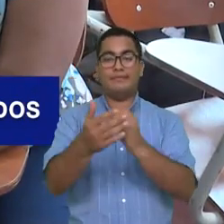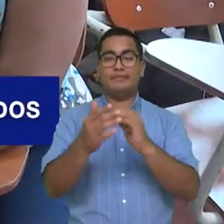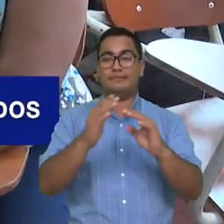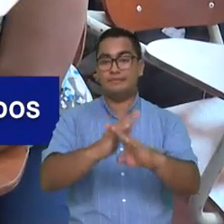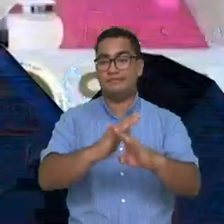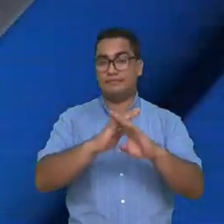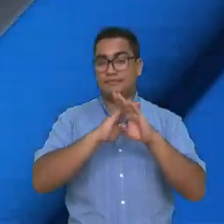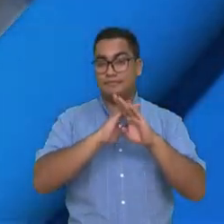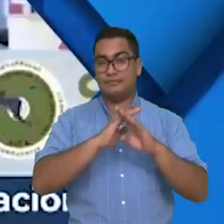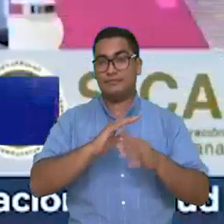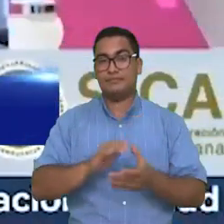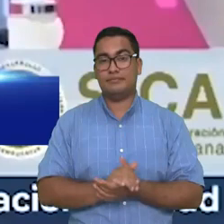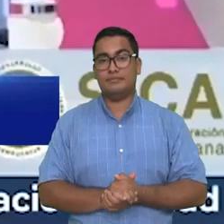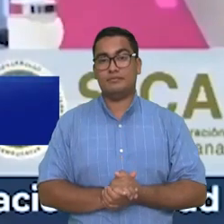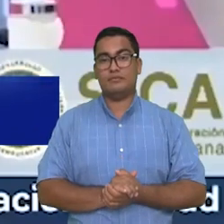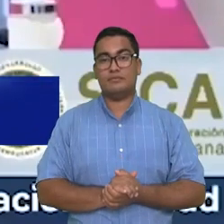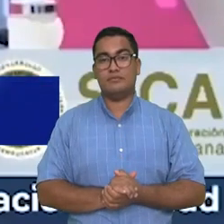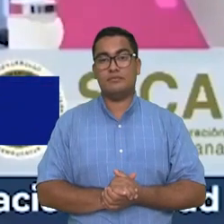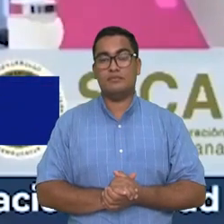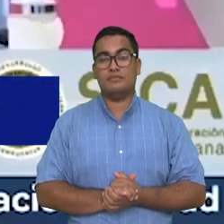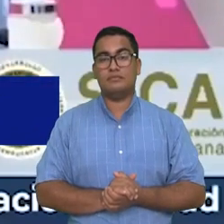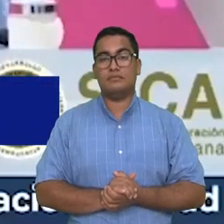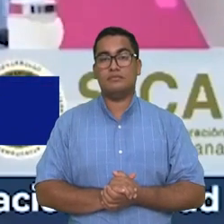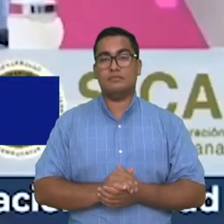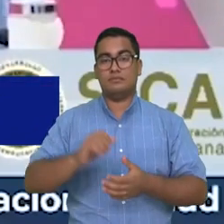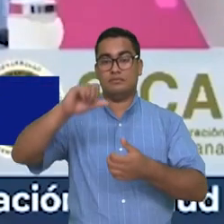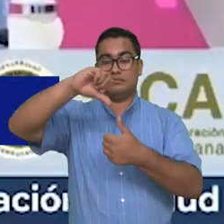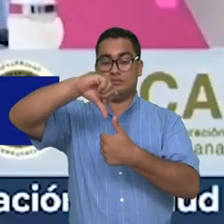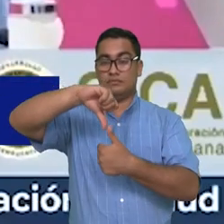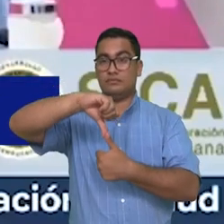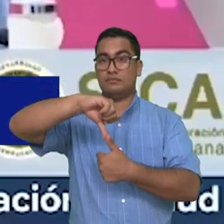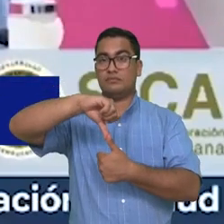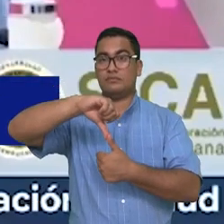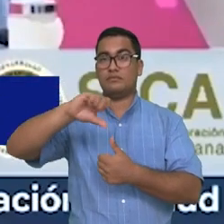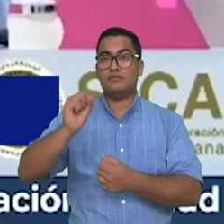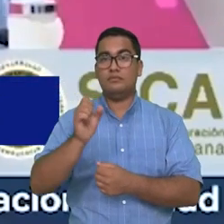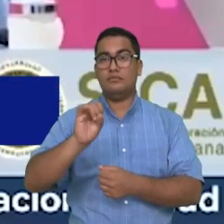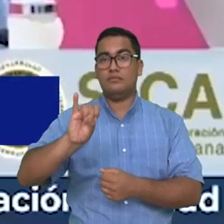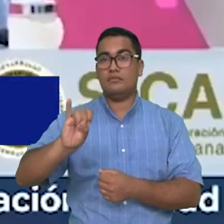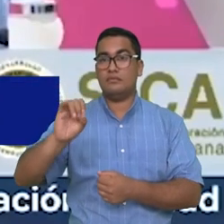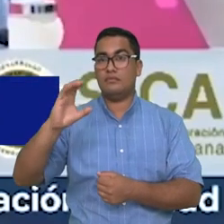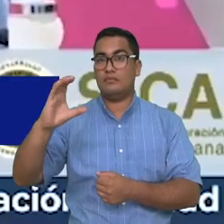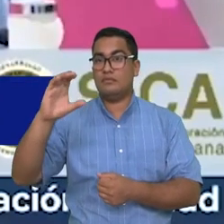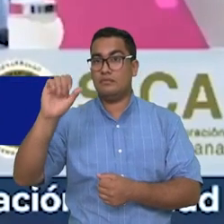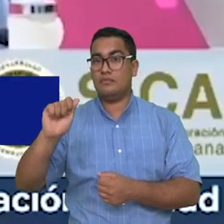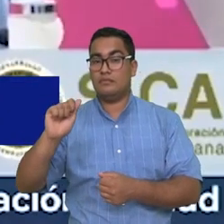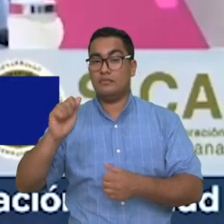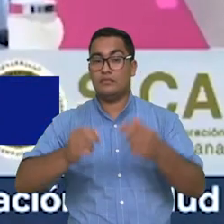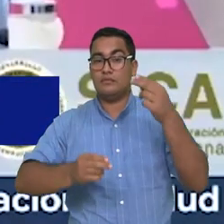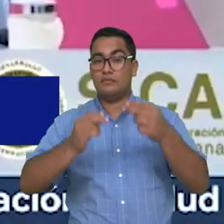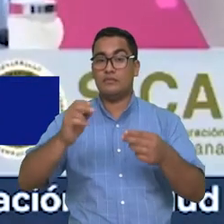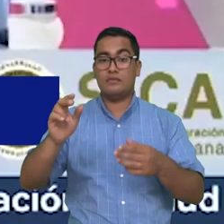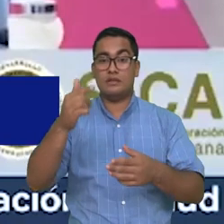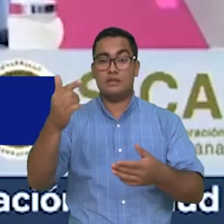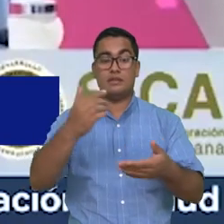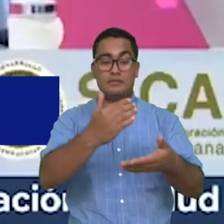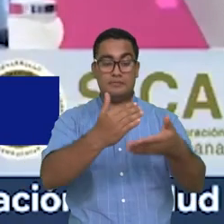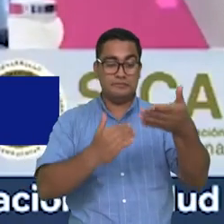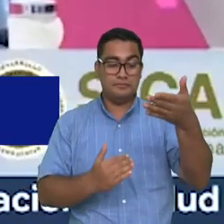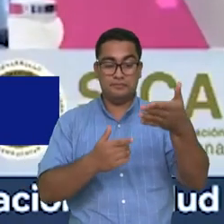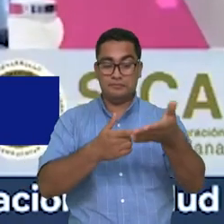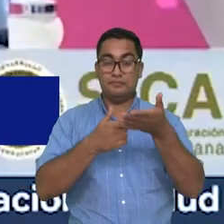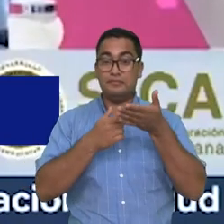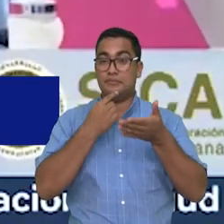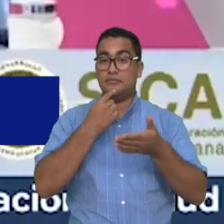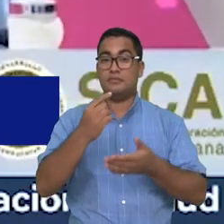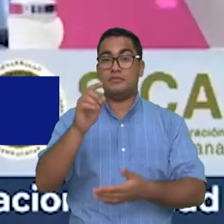el coronavirus. Sistema de Integración Centroamericano emite informe número 7, donde se reporta